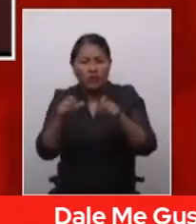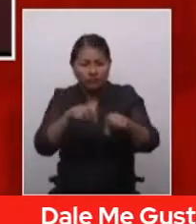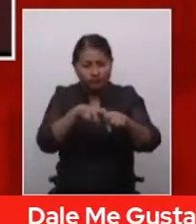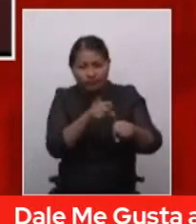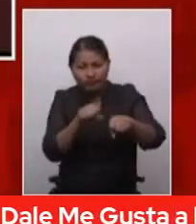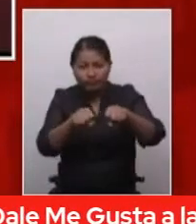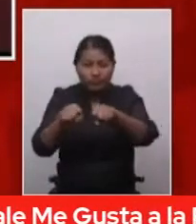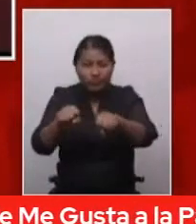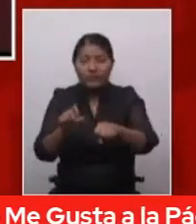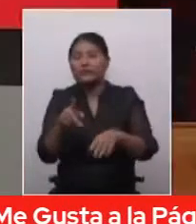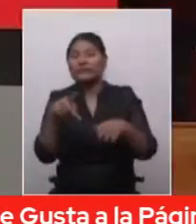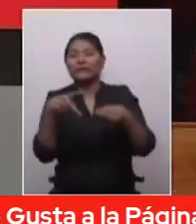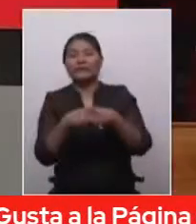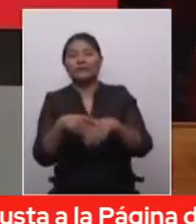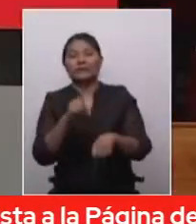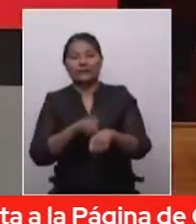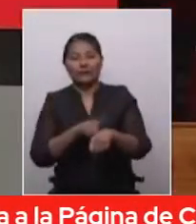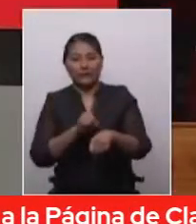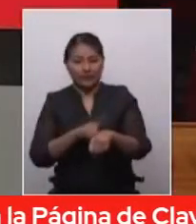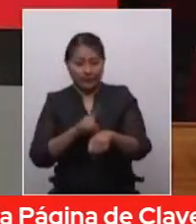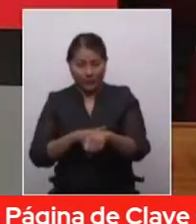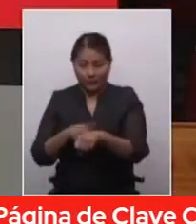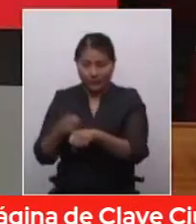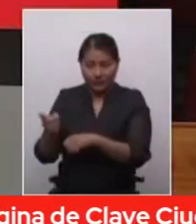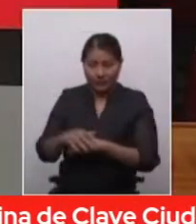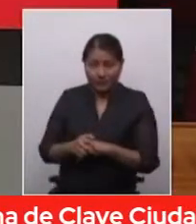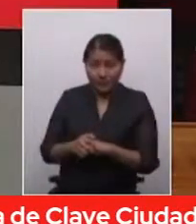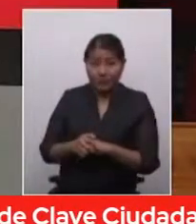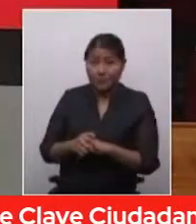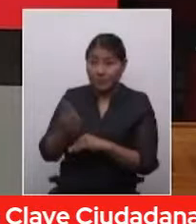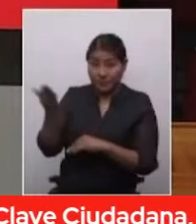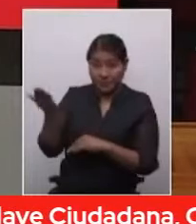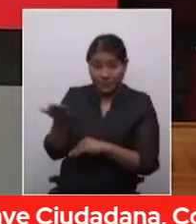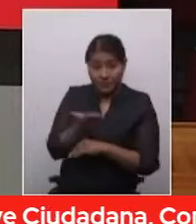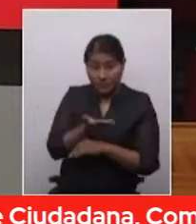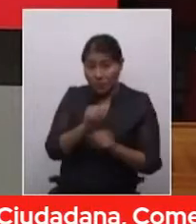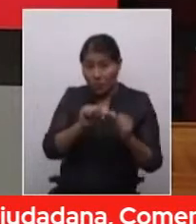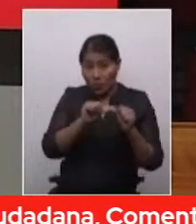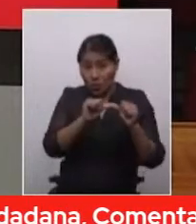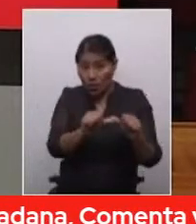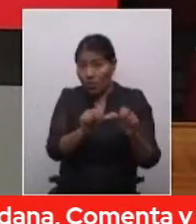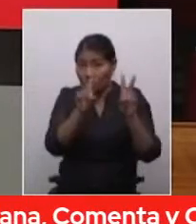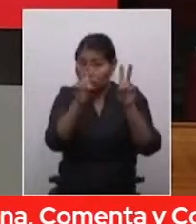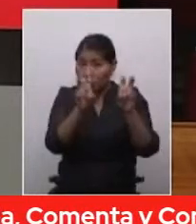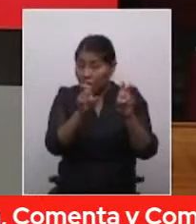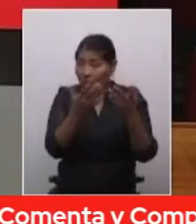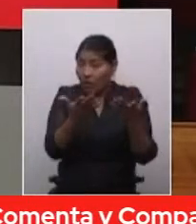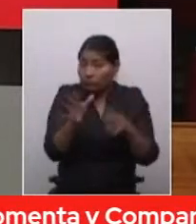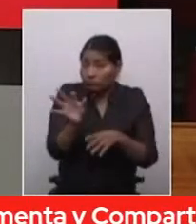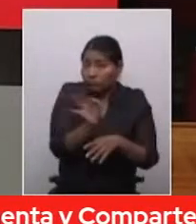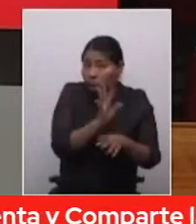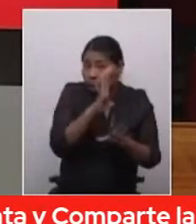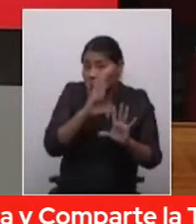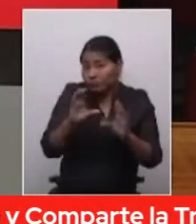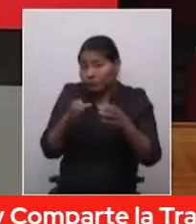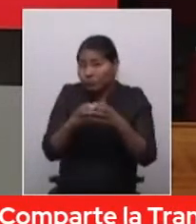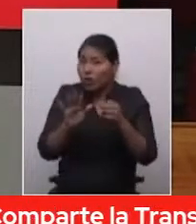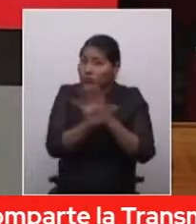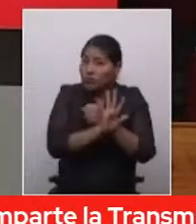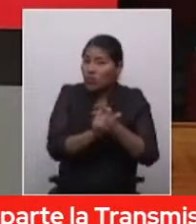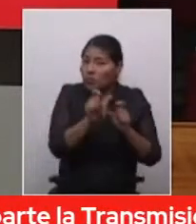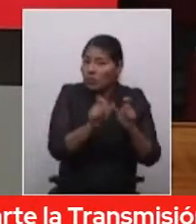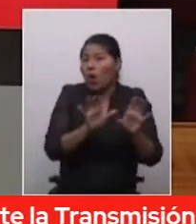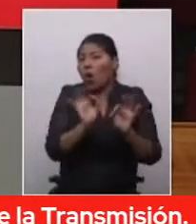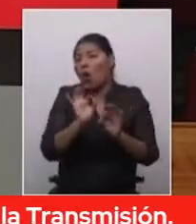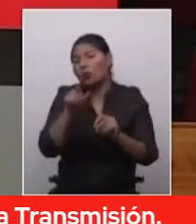la municipalidad... Tiempo, candidato Resti, muchas gracias. Candidato Castro, si quiere puede seguir con el tema que le planteé, tomar el tema de seguridad ciudadana o un